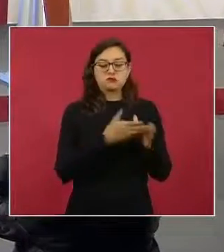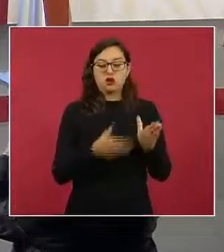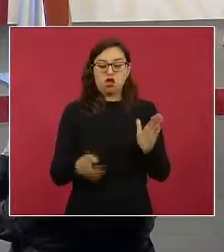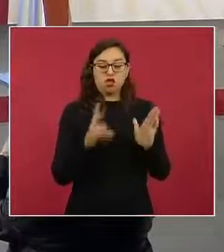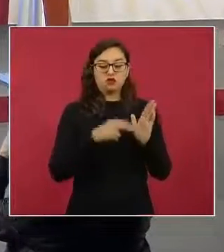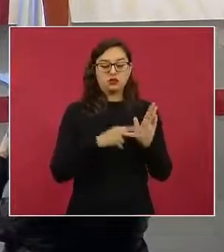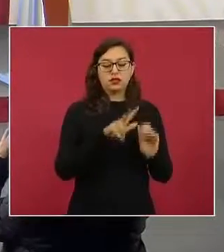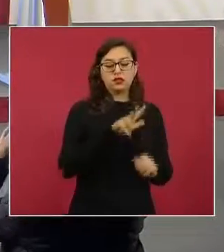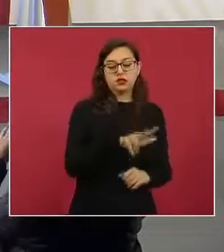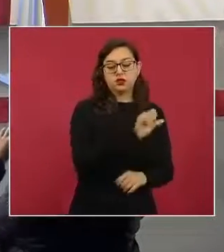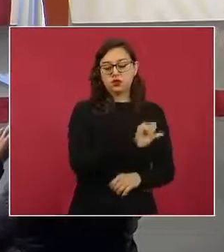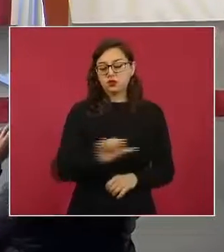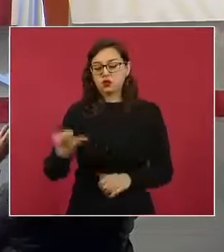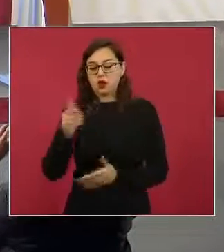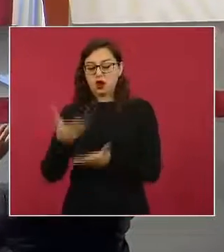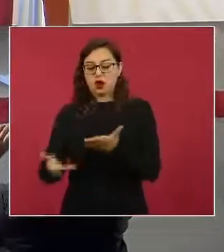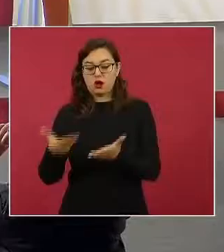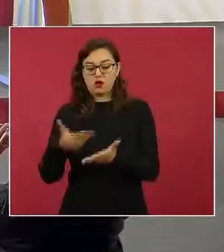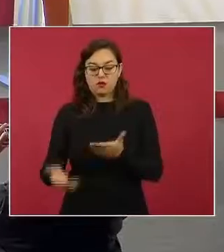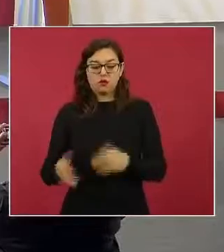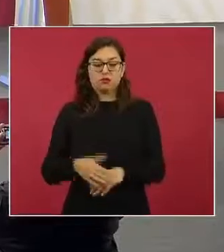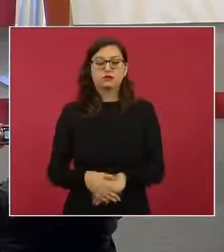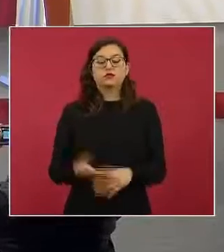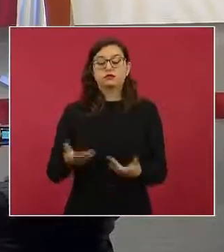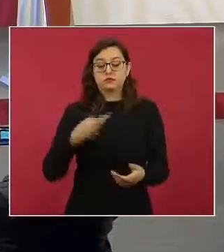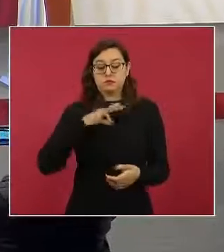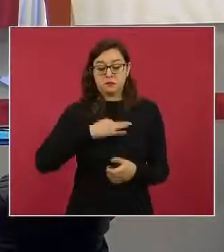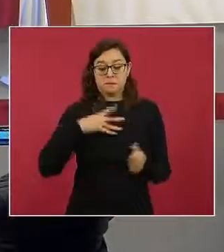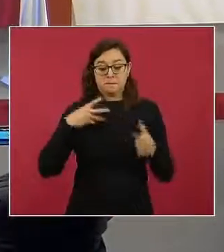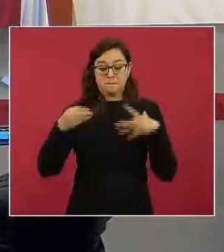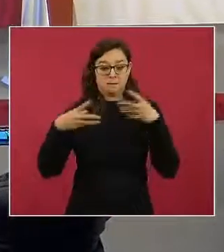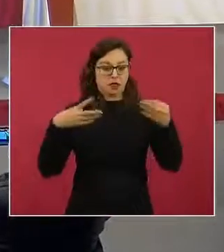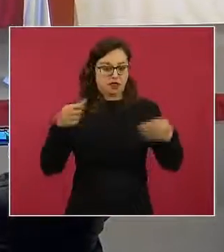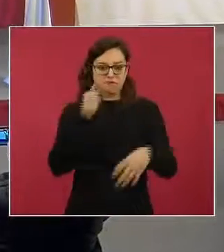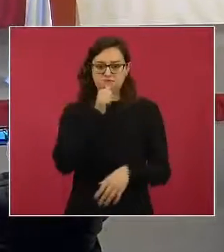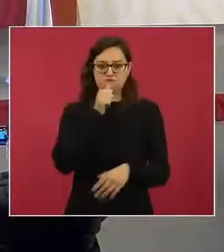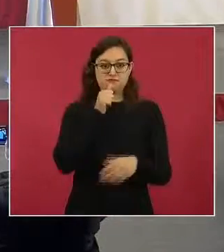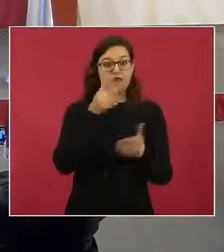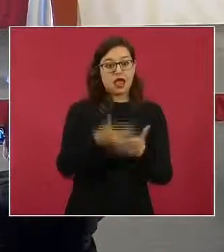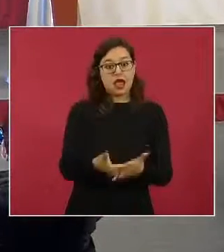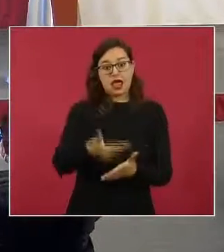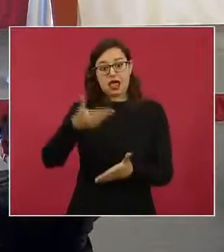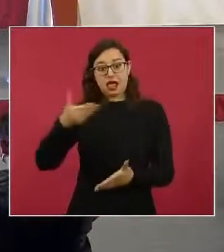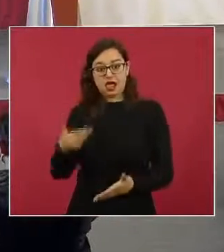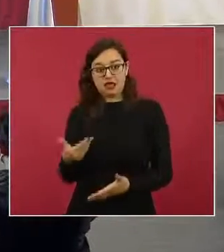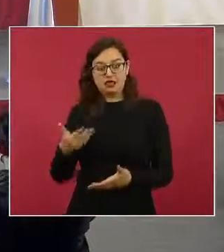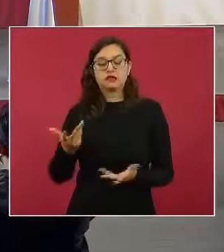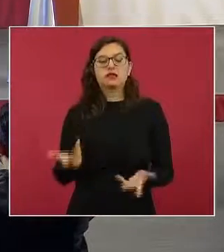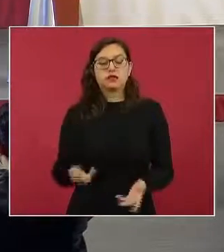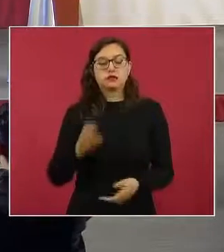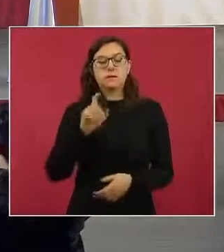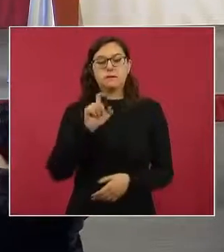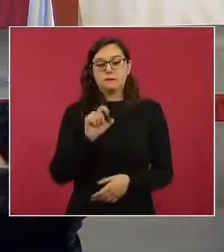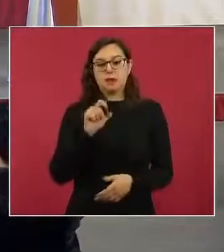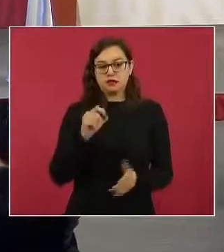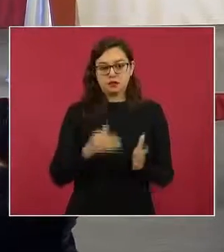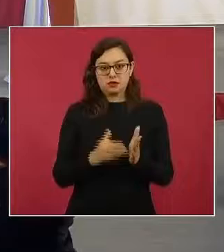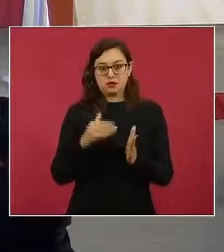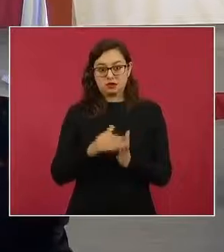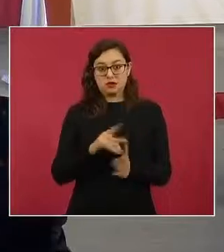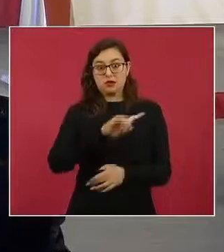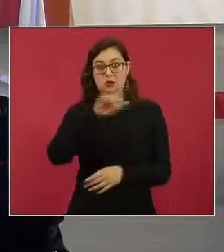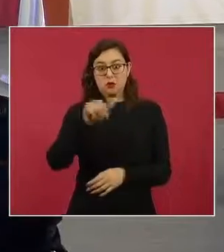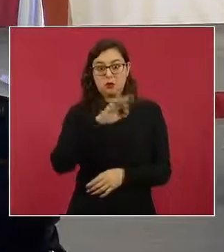fecha. Antes de la pandemia teníamos 20.600.000 puestos registrados. Se puede apreciar la caída